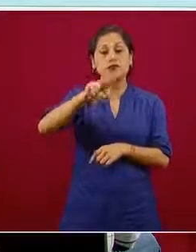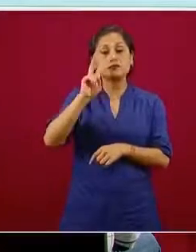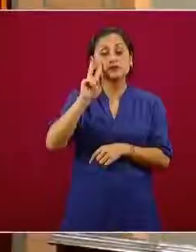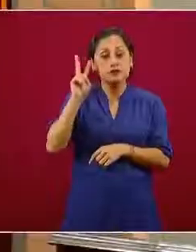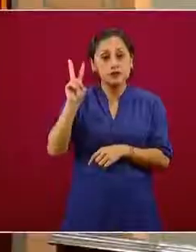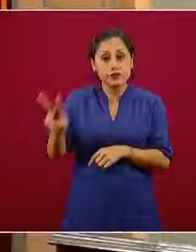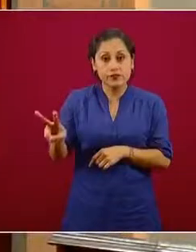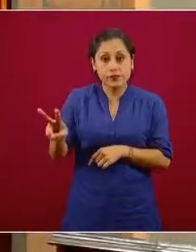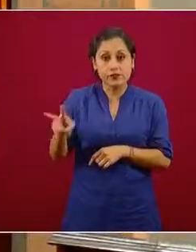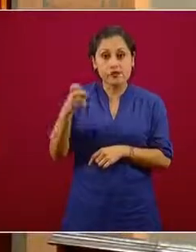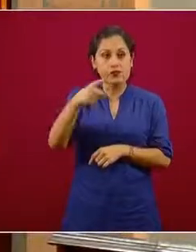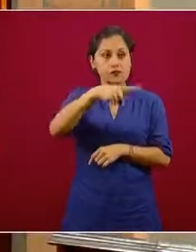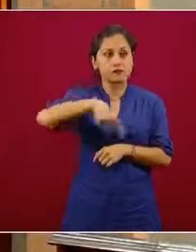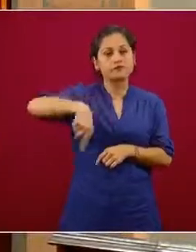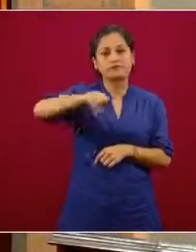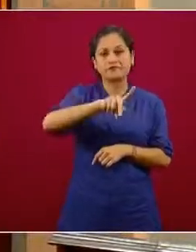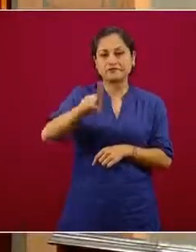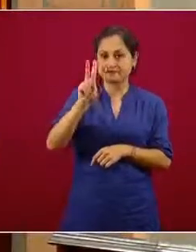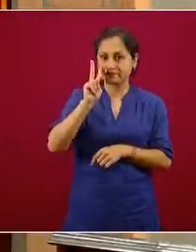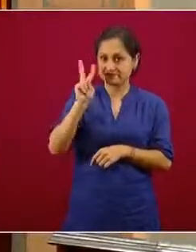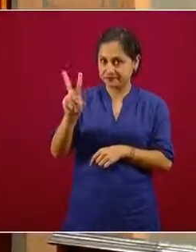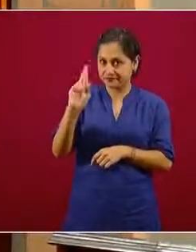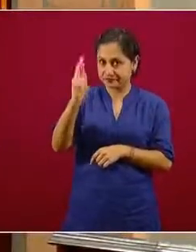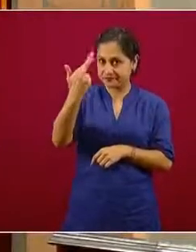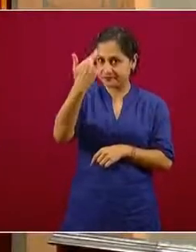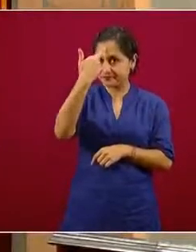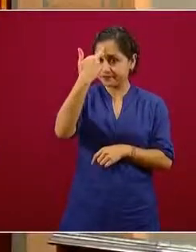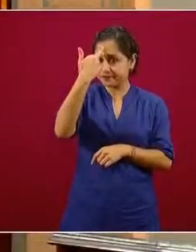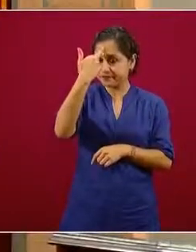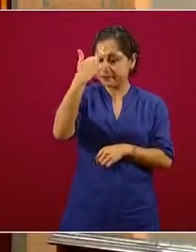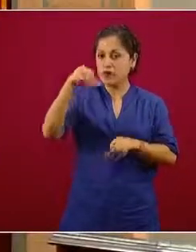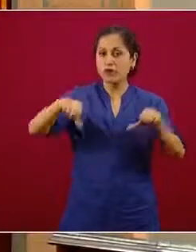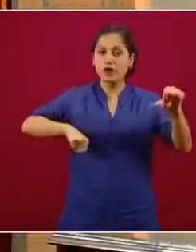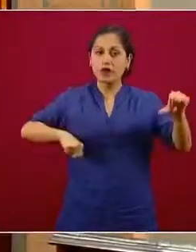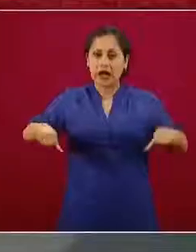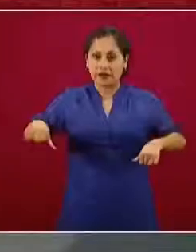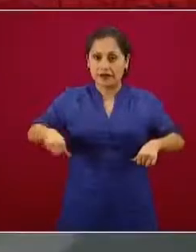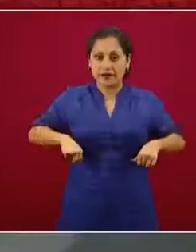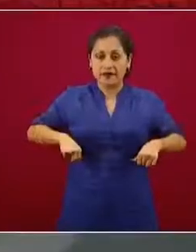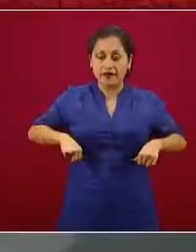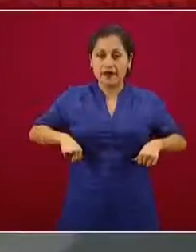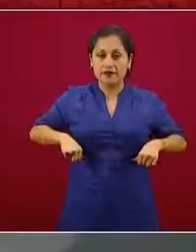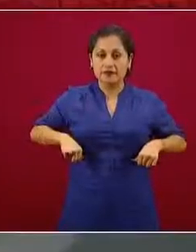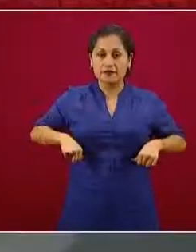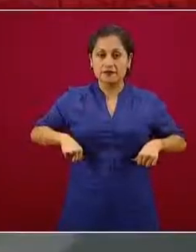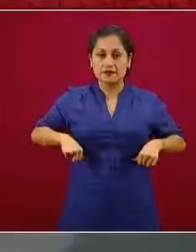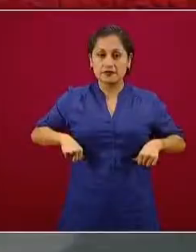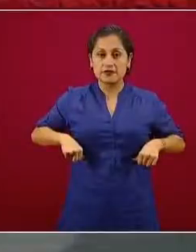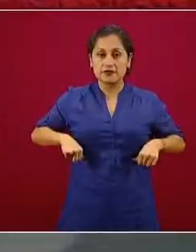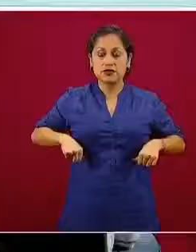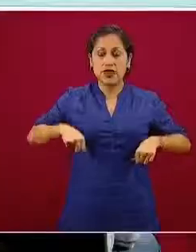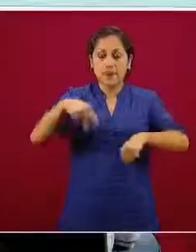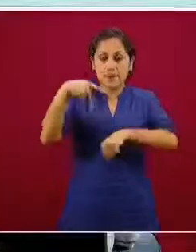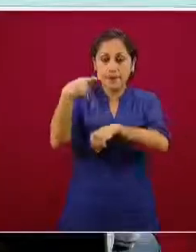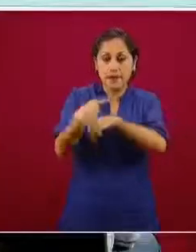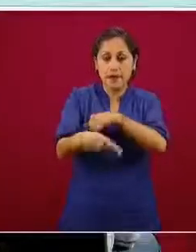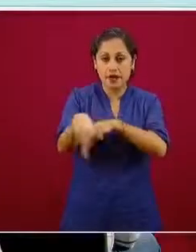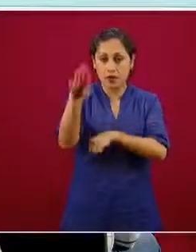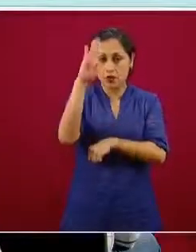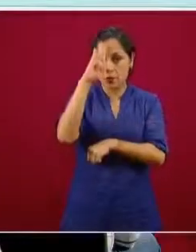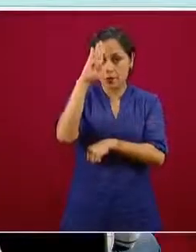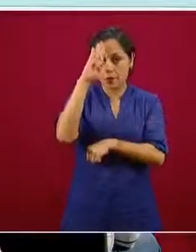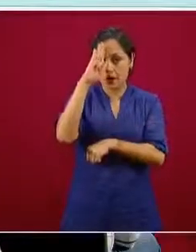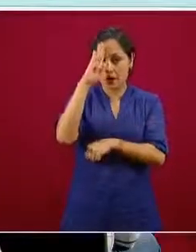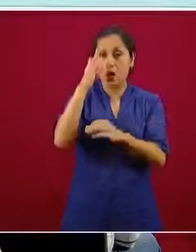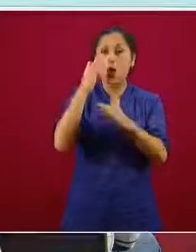muy presente, cuáles son las actividades que estarían limitadas en un riesgo máximo como el que